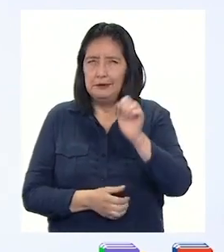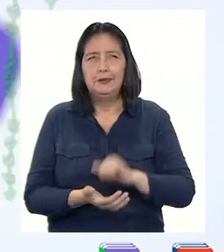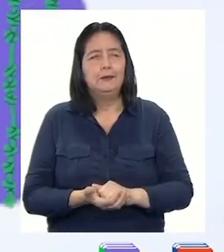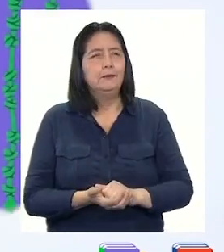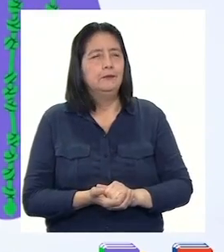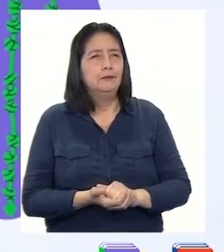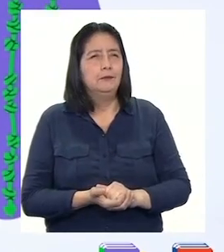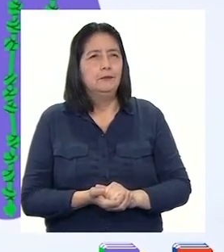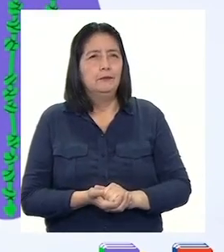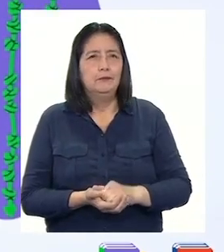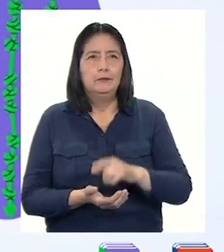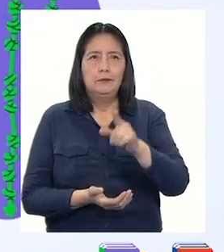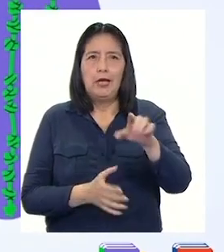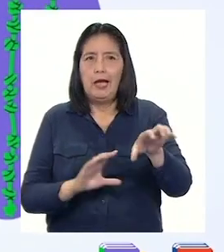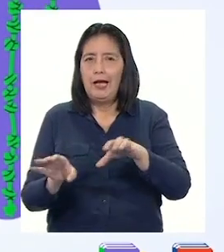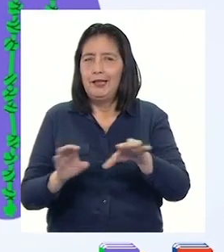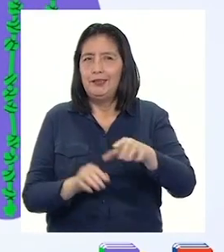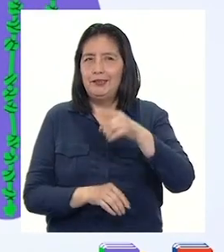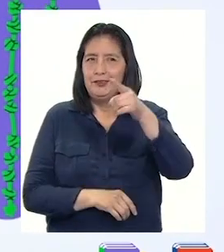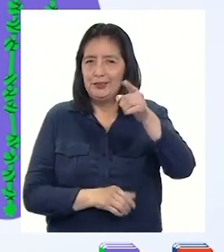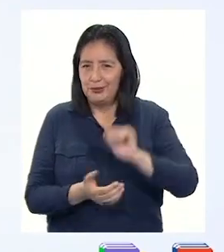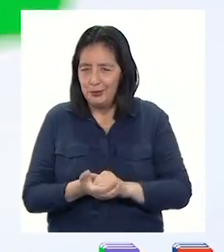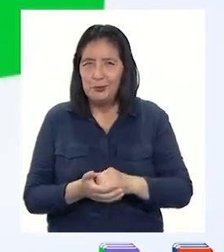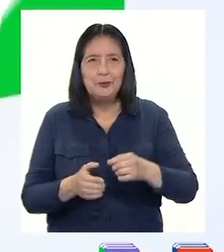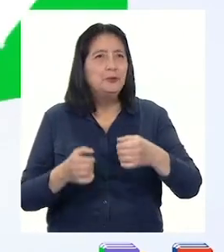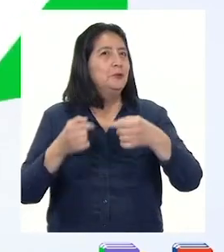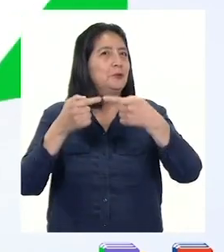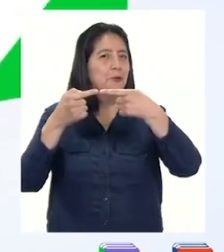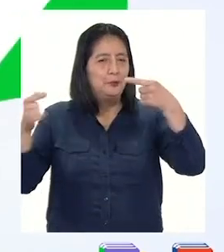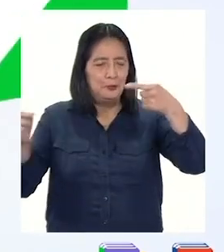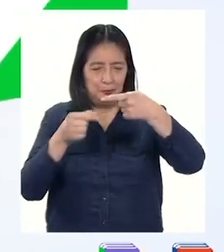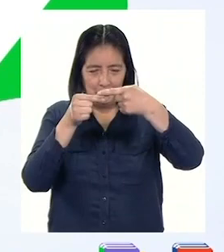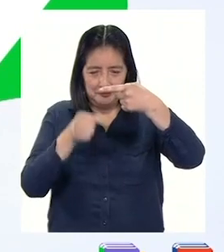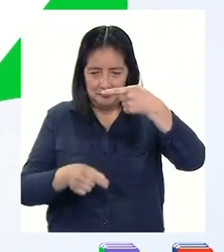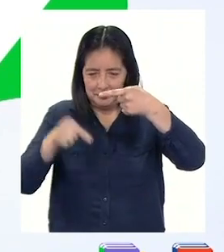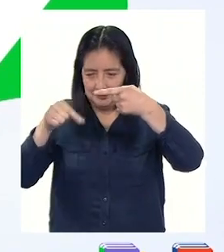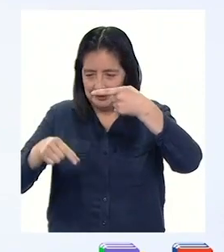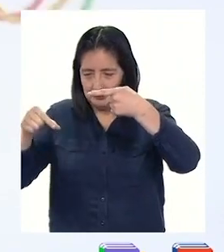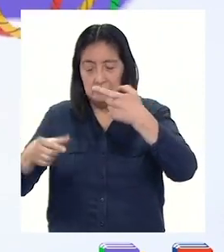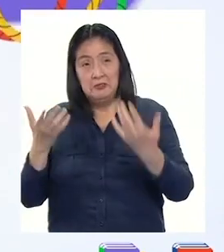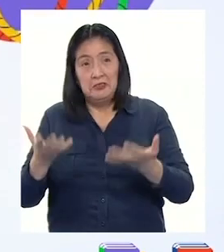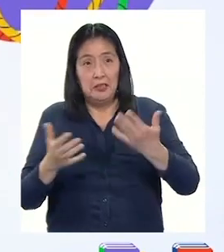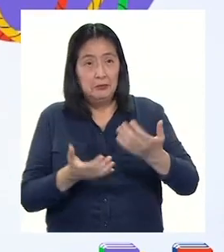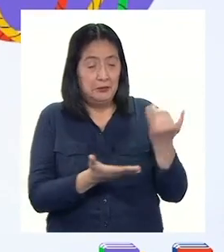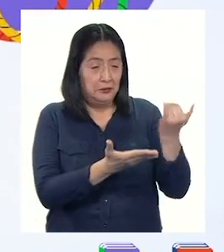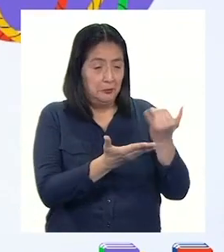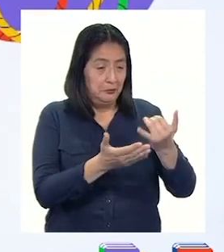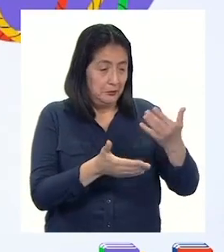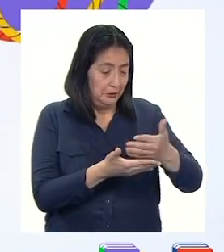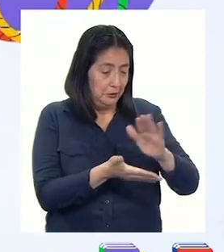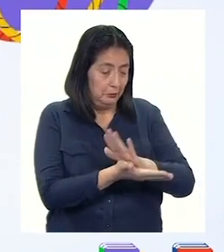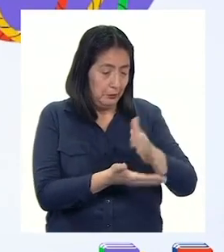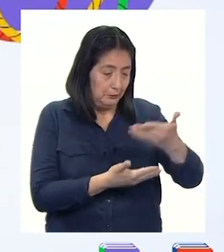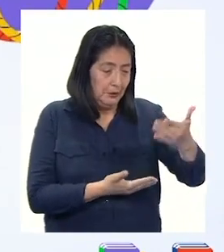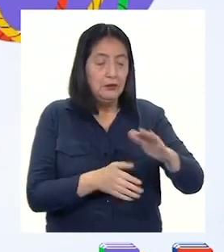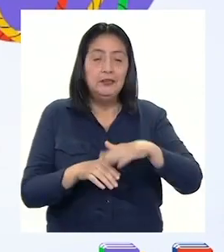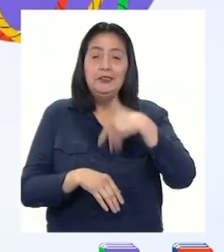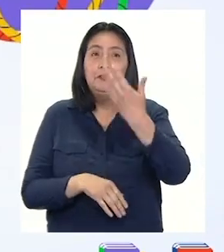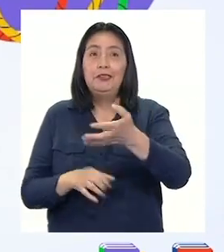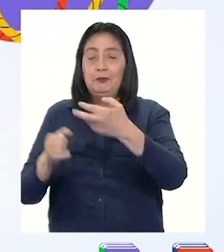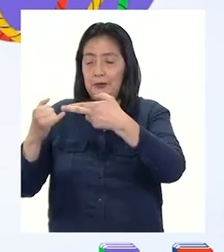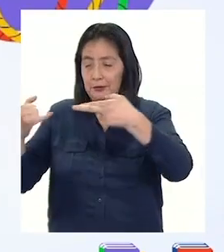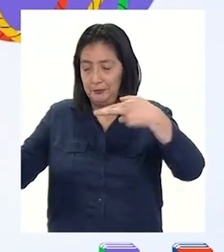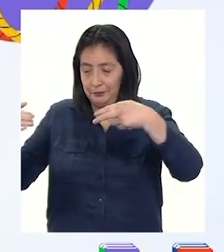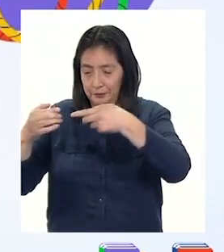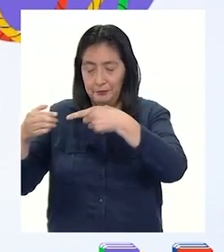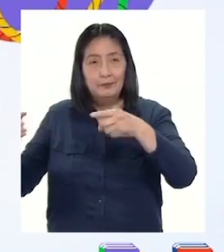siguiente. ¡Diseñar un quipu! Tal vez primero en papel y luego con cuerdas que